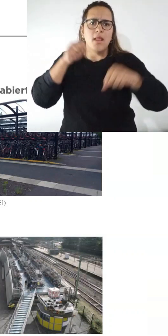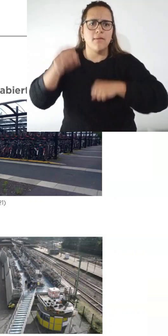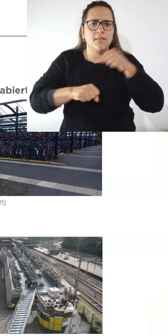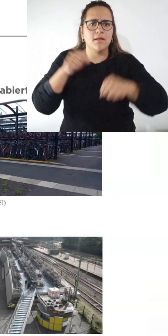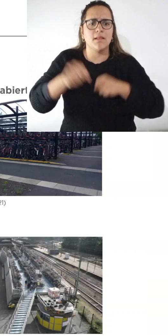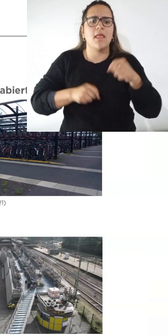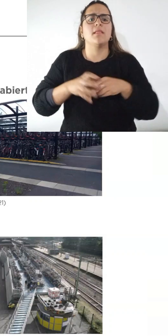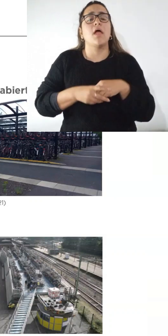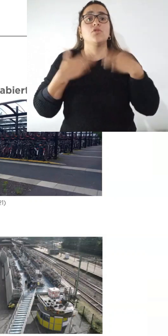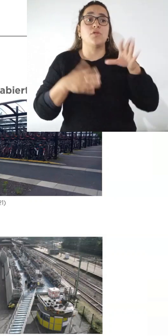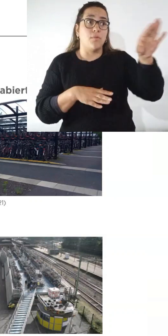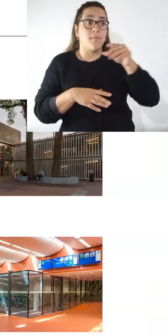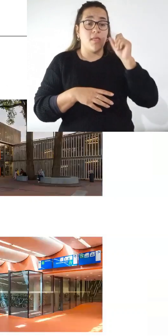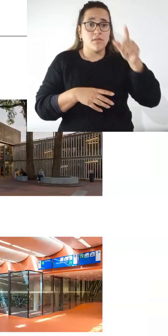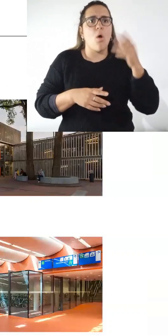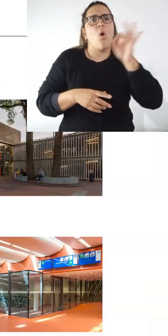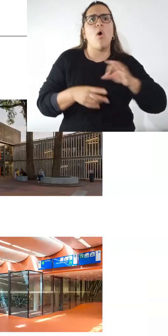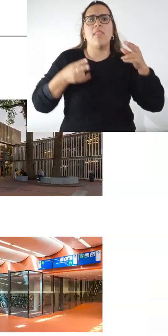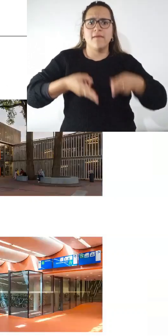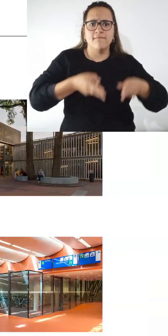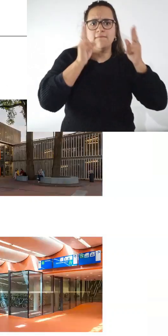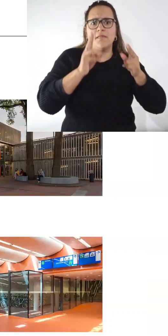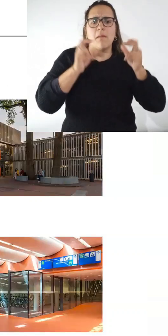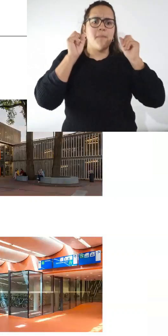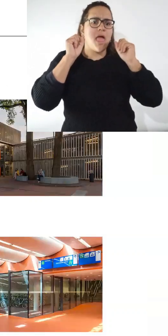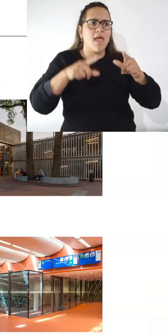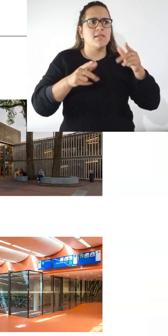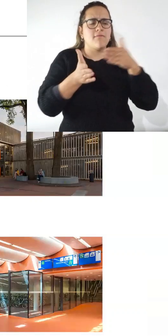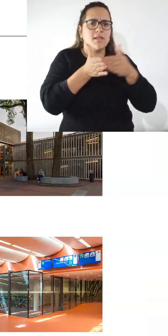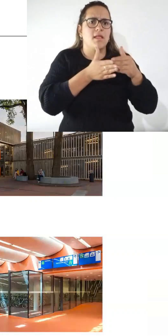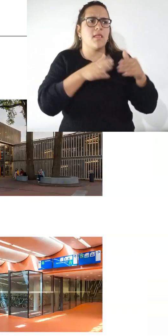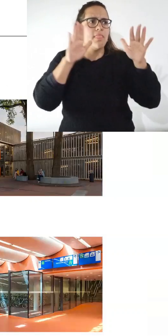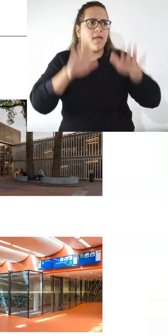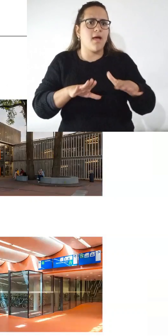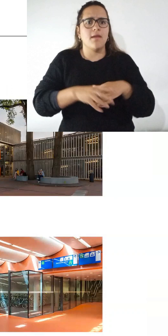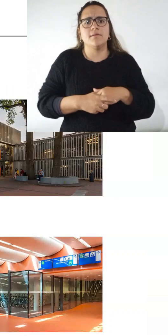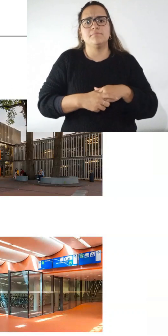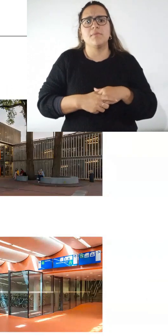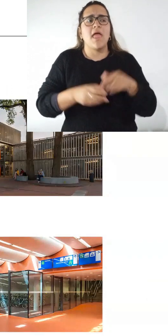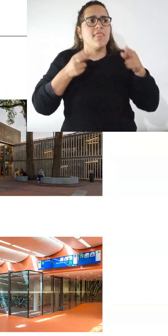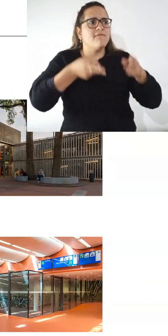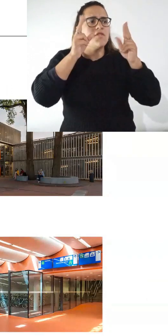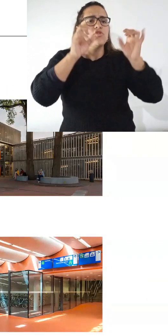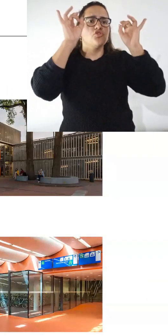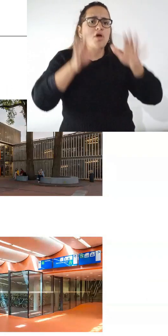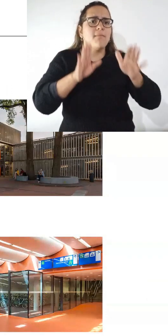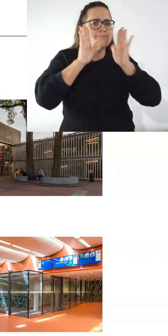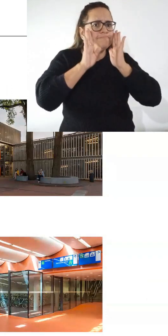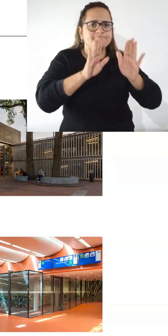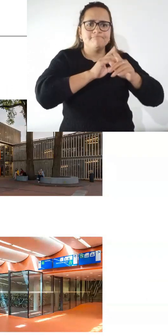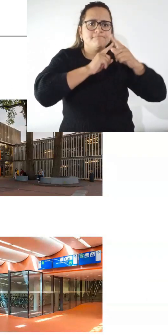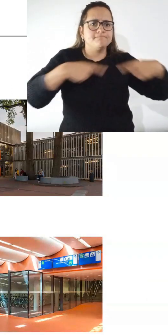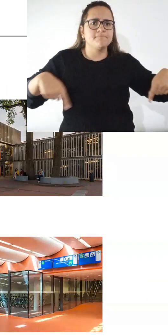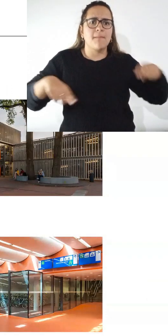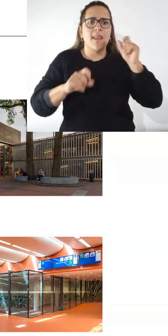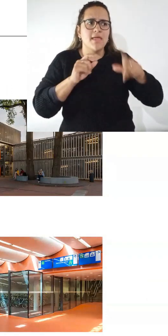apartamentos para bicicletas, como se le conoce allá, o edificios para estacionamiento de bicicletas, que son edificios solamente dedicados a